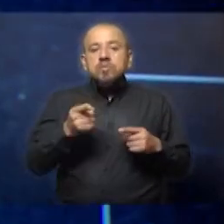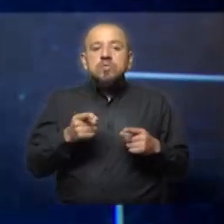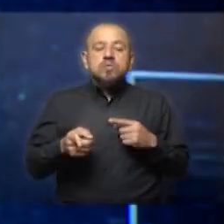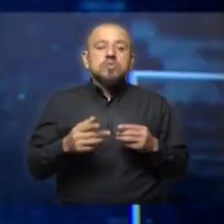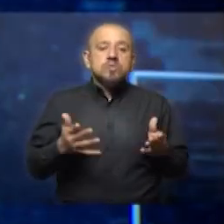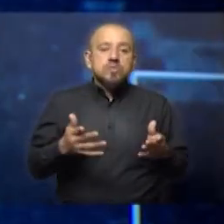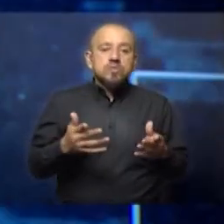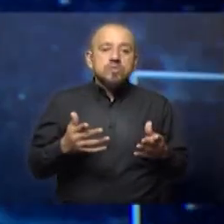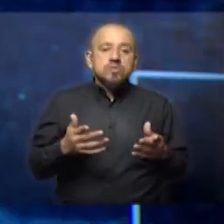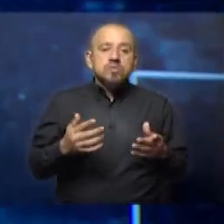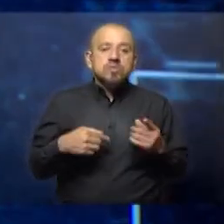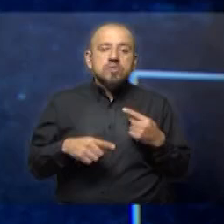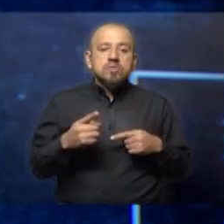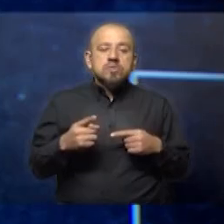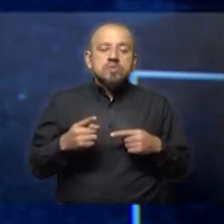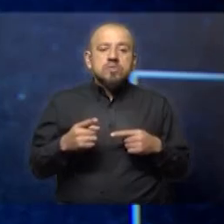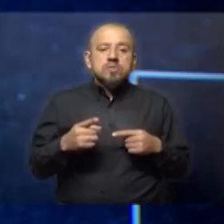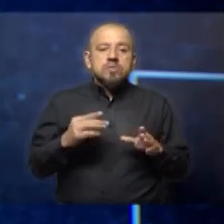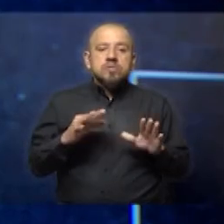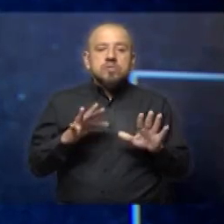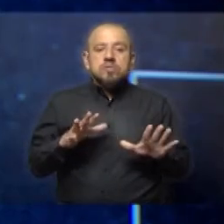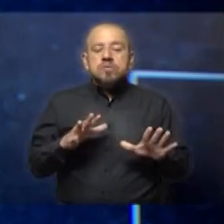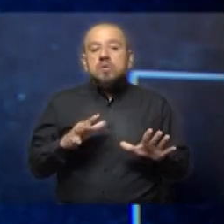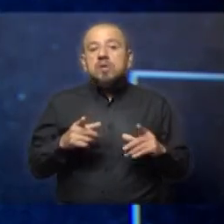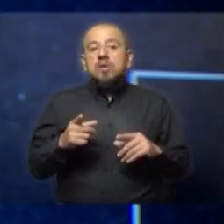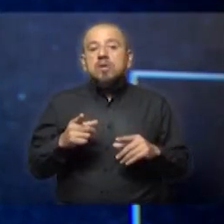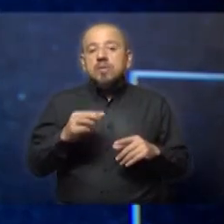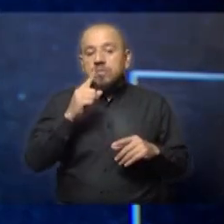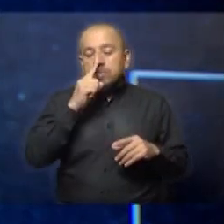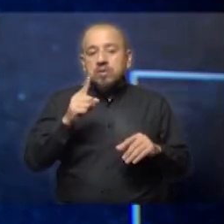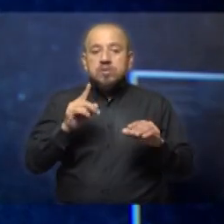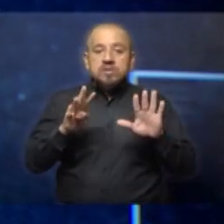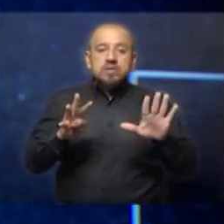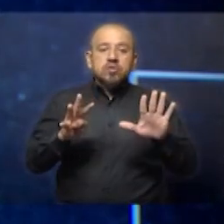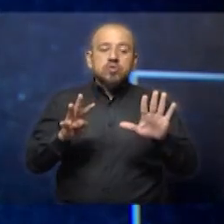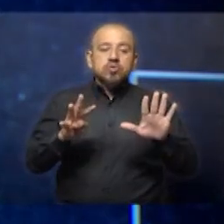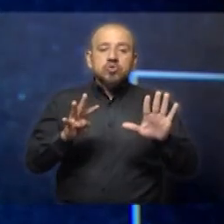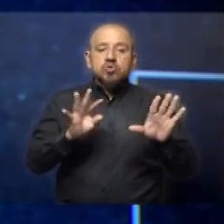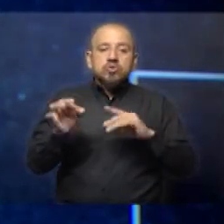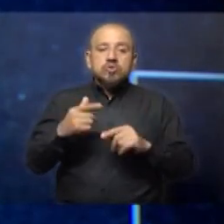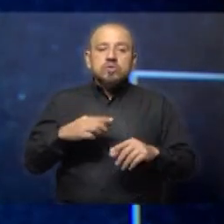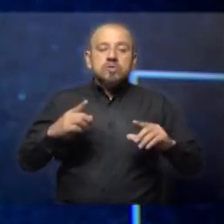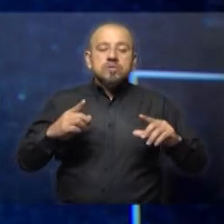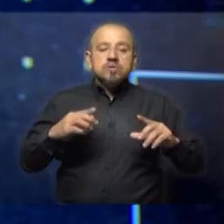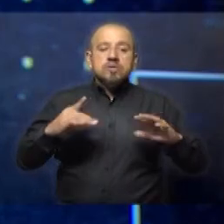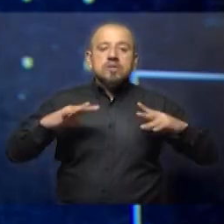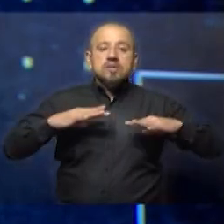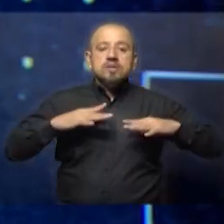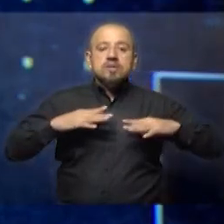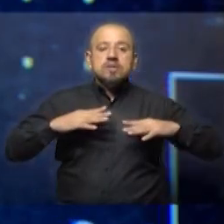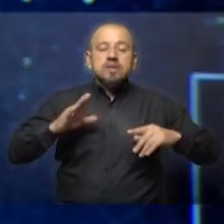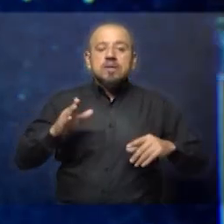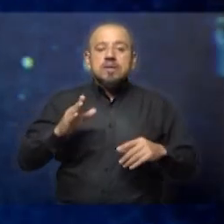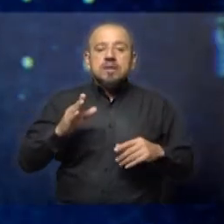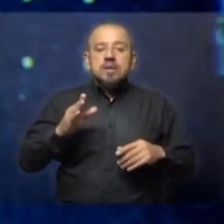recordemos que en la primera década este del siglo 20 se vota de por primera vez una ley de licencia maternal de la mujer para